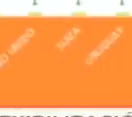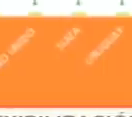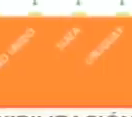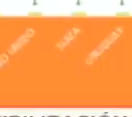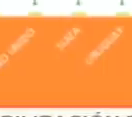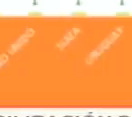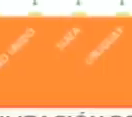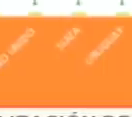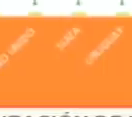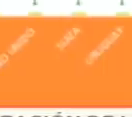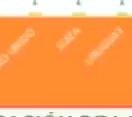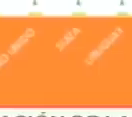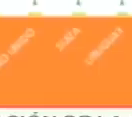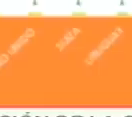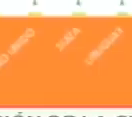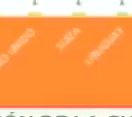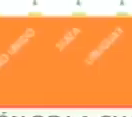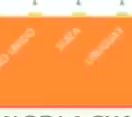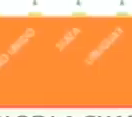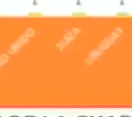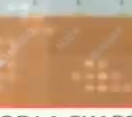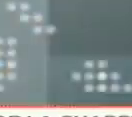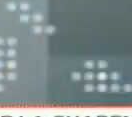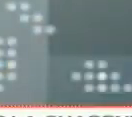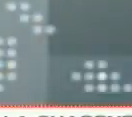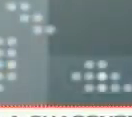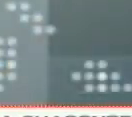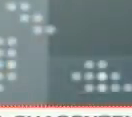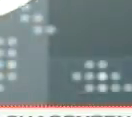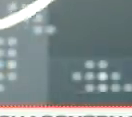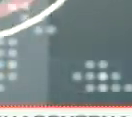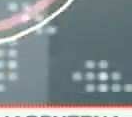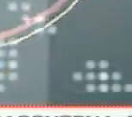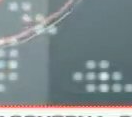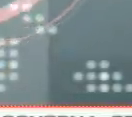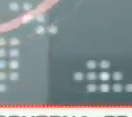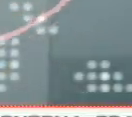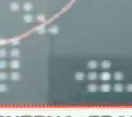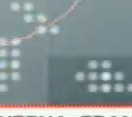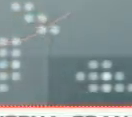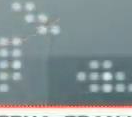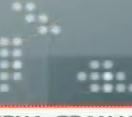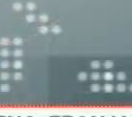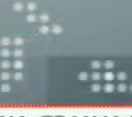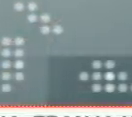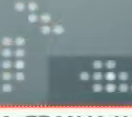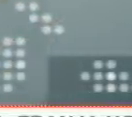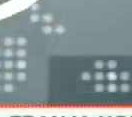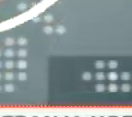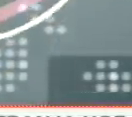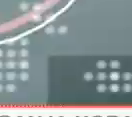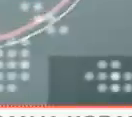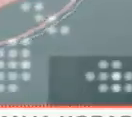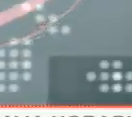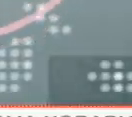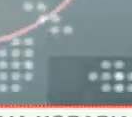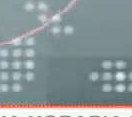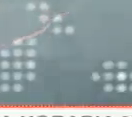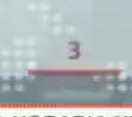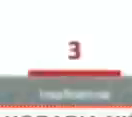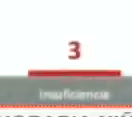Así que sin síntomas, 126 casos, con insuficiencia respiratoria leve tenemos 81